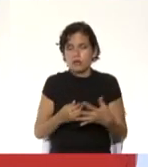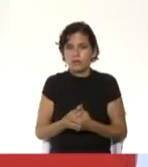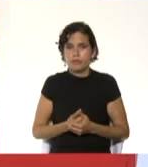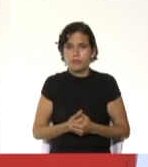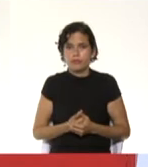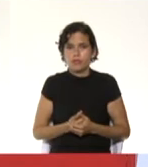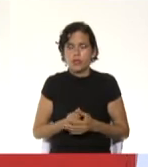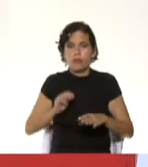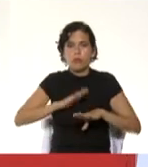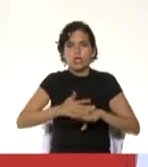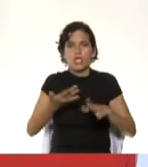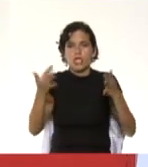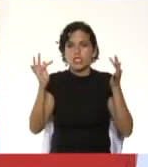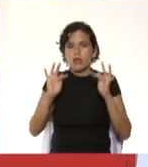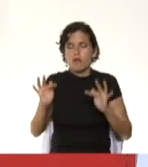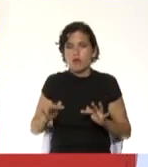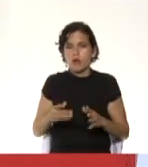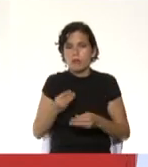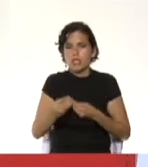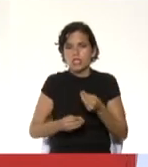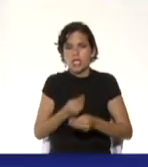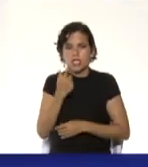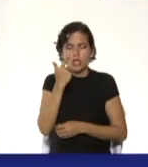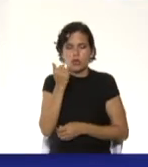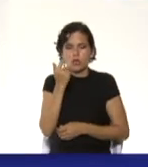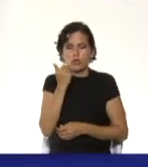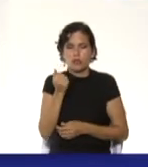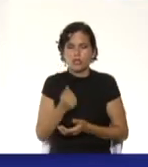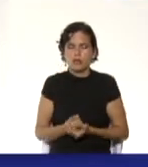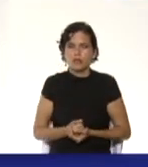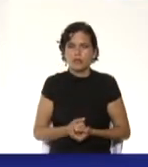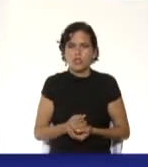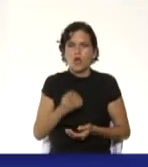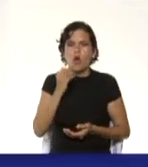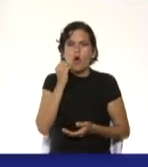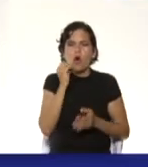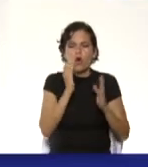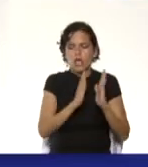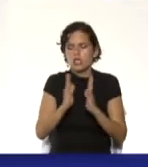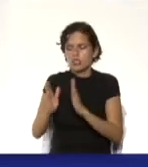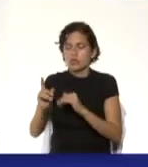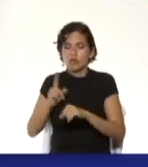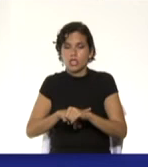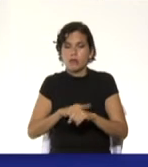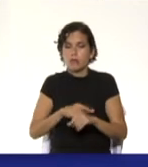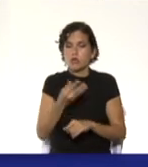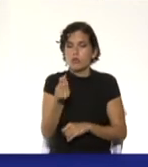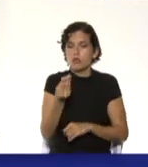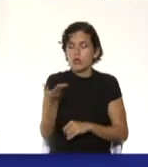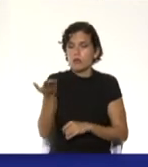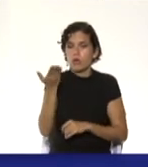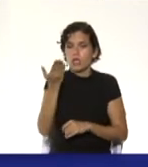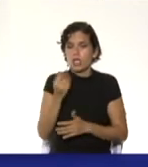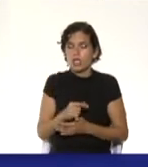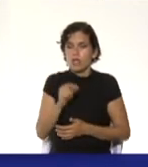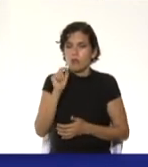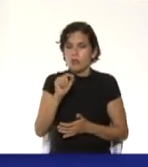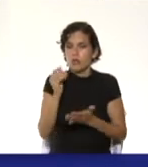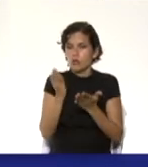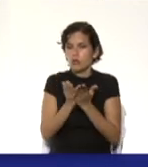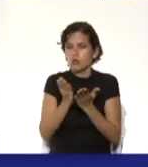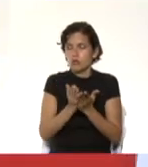porque de esa manera se convierte en un hábito. Organicen su tiempo, eso es muy importante al momento de